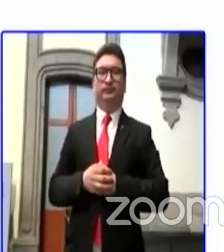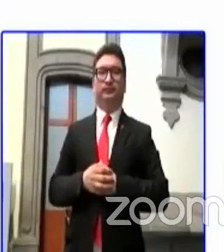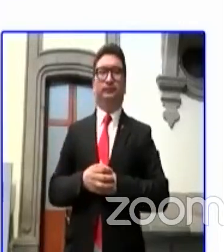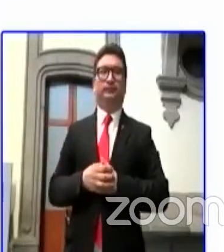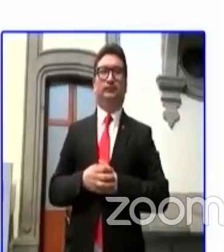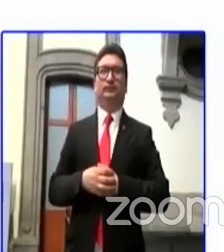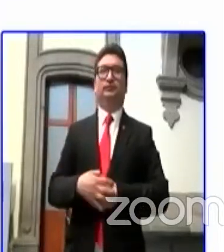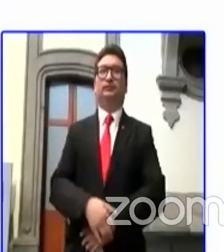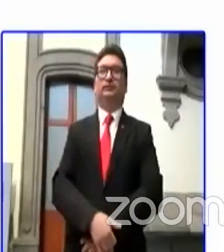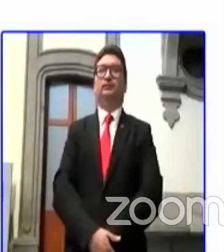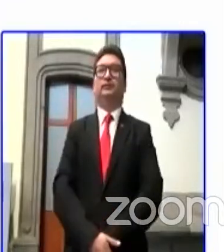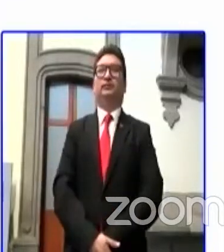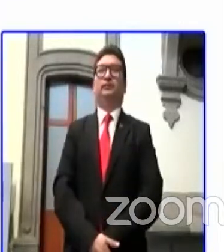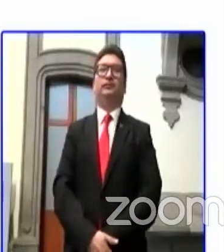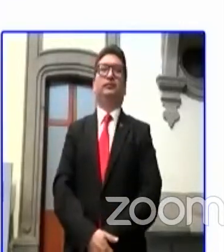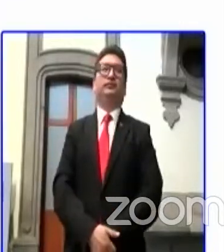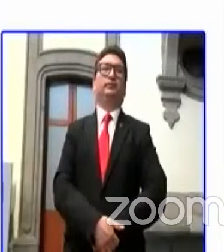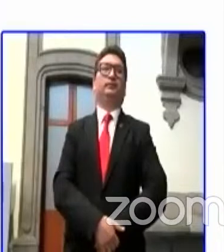Sí,